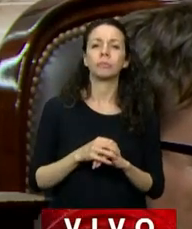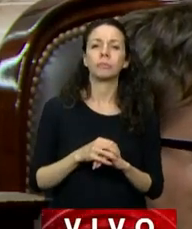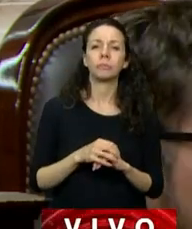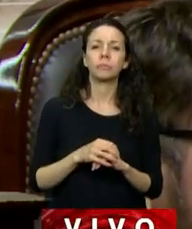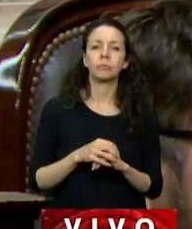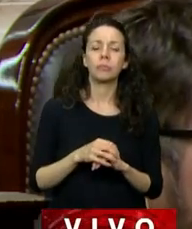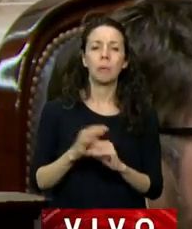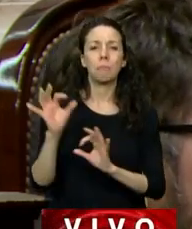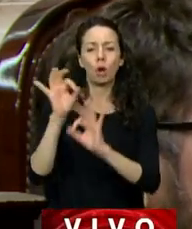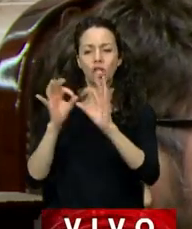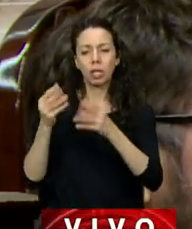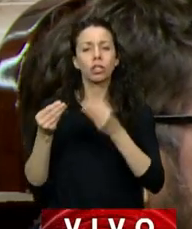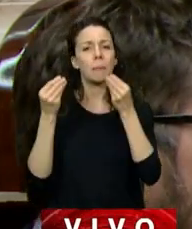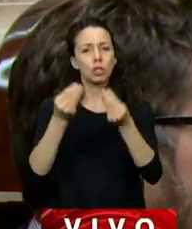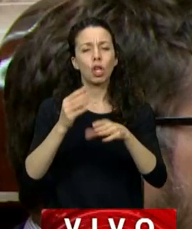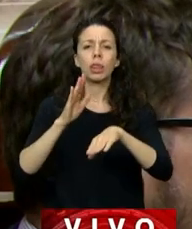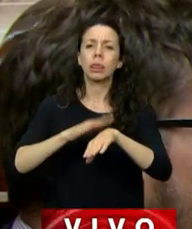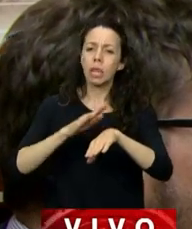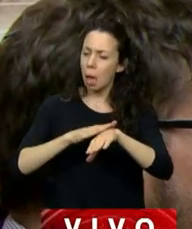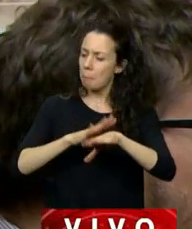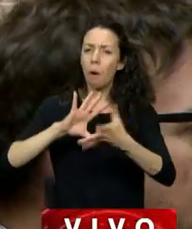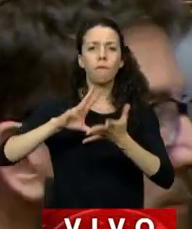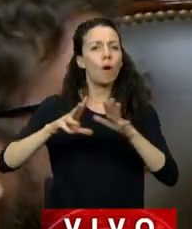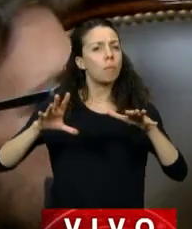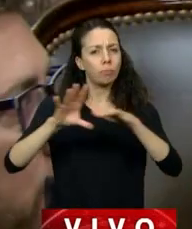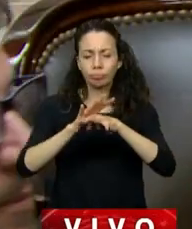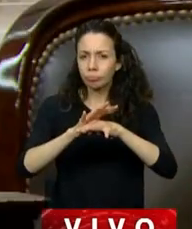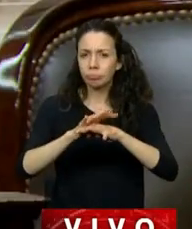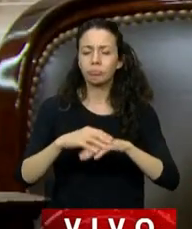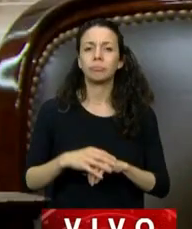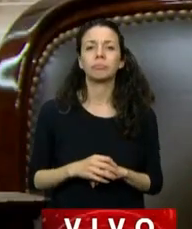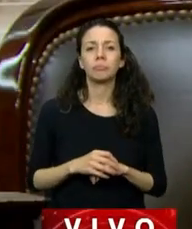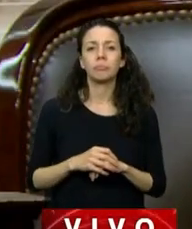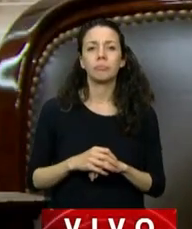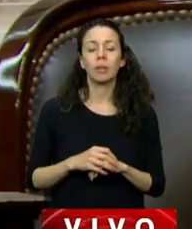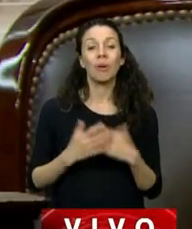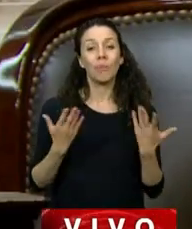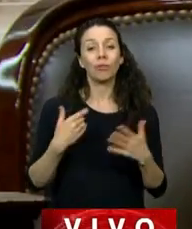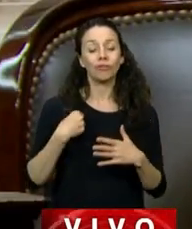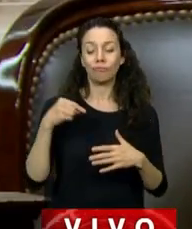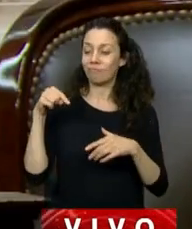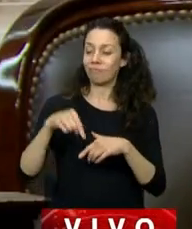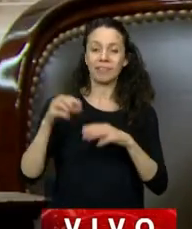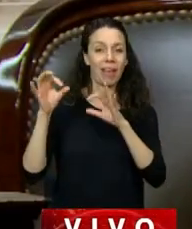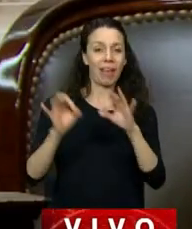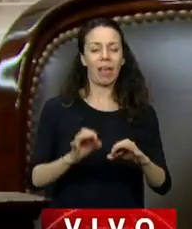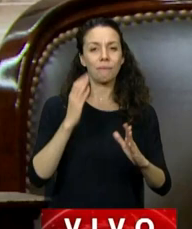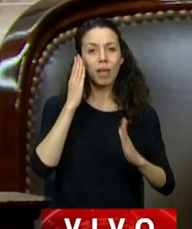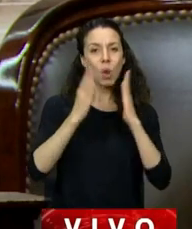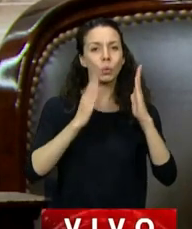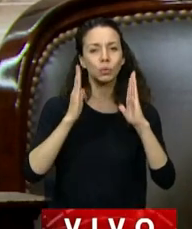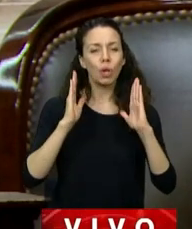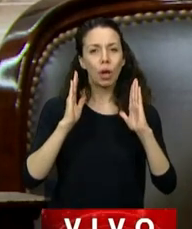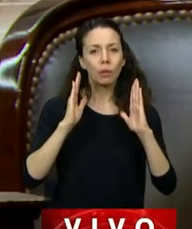Se presentó el proyecto en tiempo y forma. Por eso vine muy ilusionado,